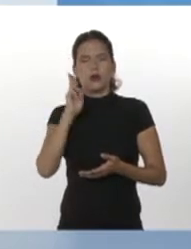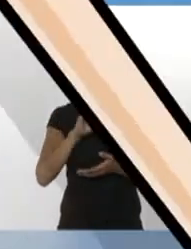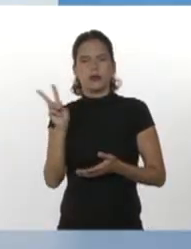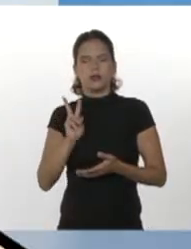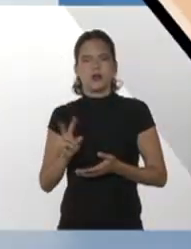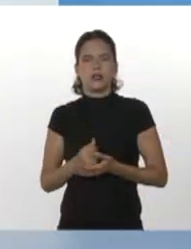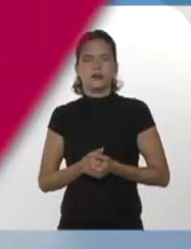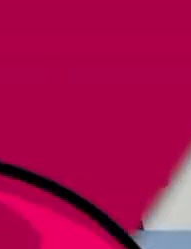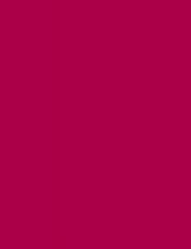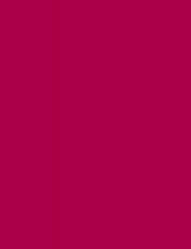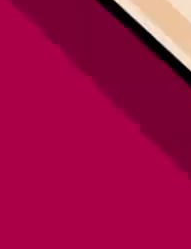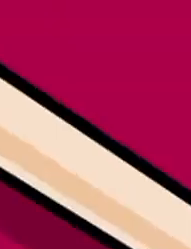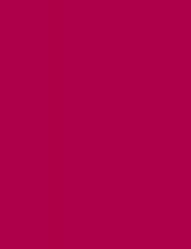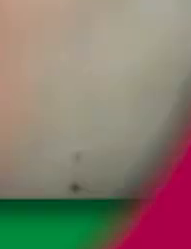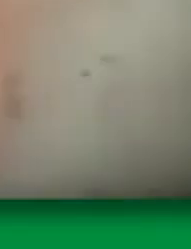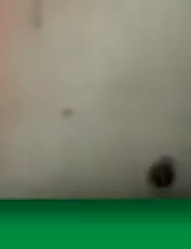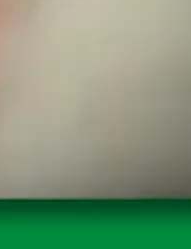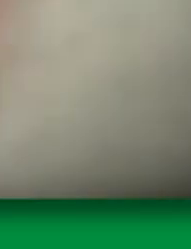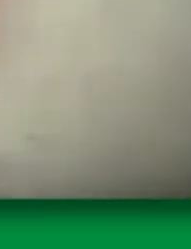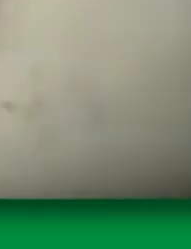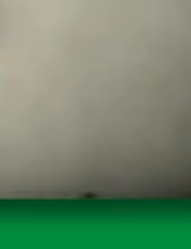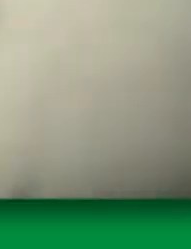de Venezuela.